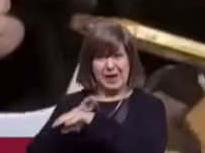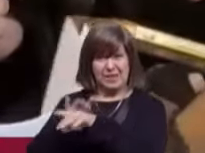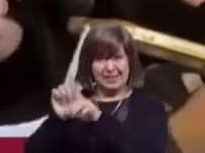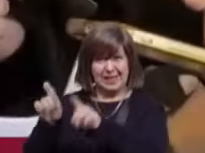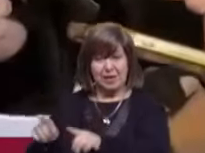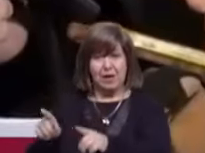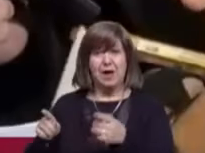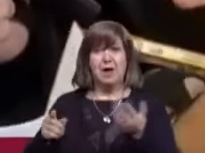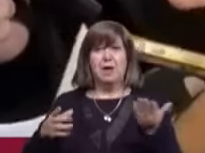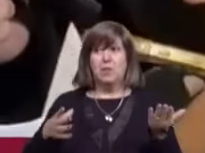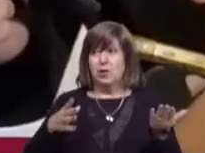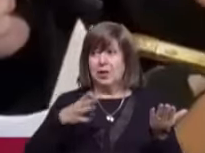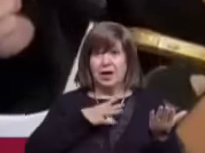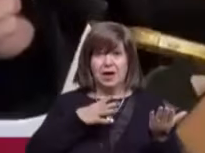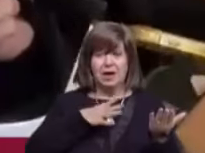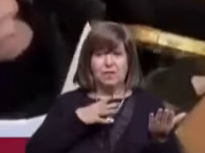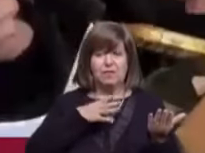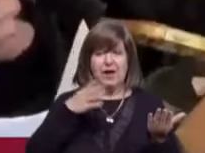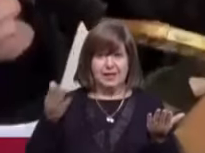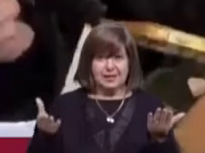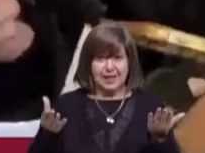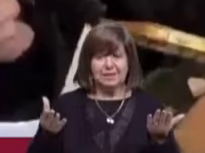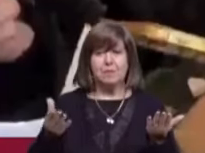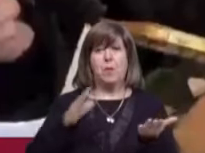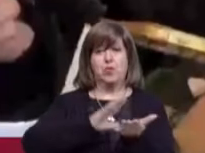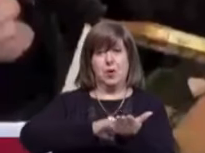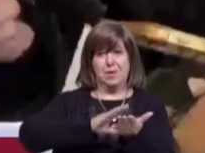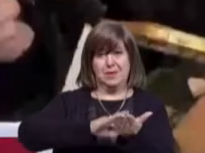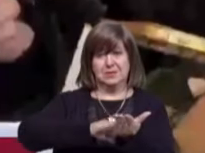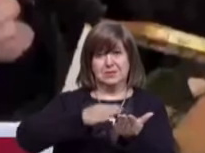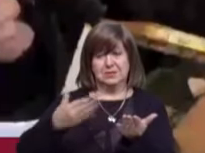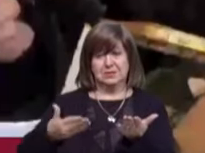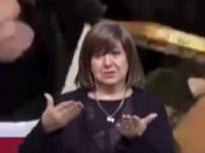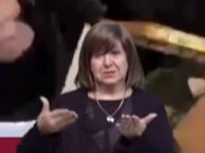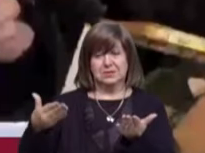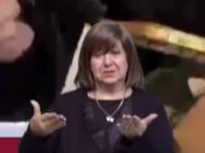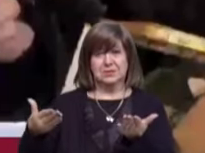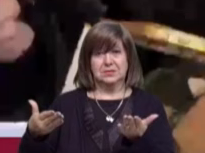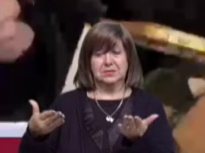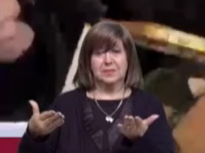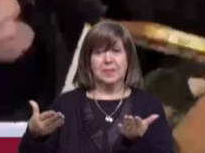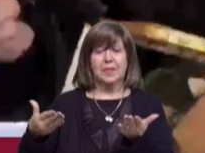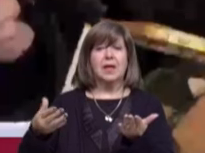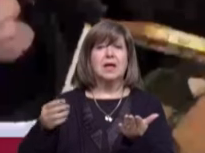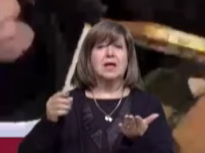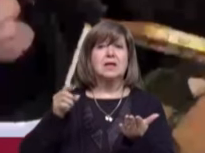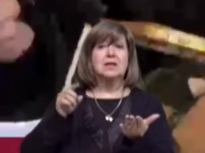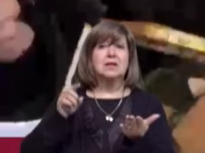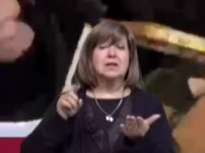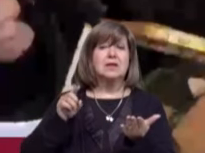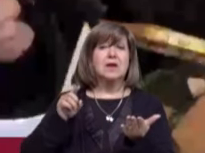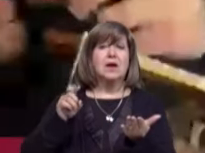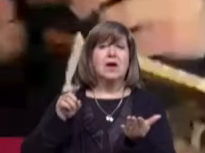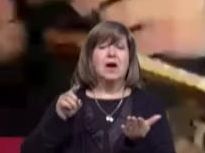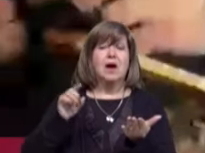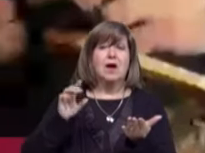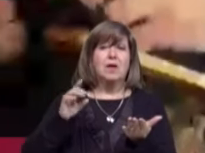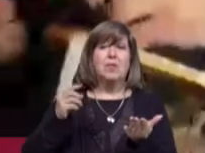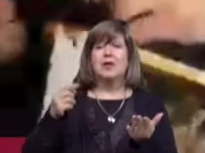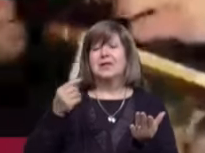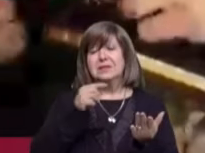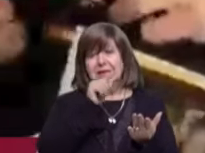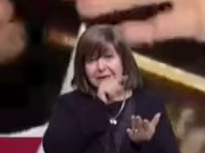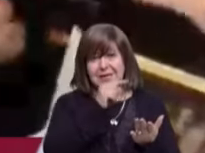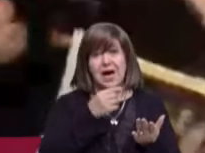haberse verificado esta relación de preminencia de las pruebas de cargo sino además por acreditarse francas contradicciones